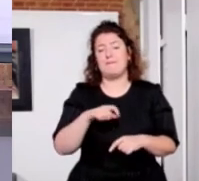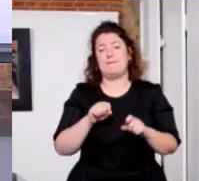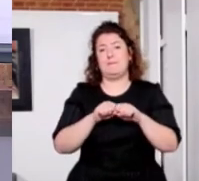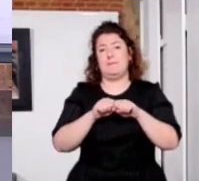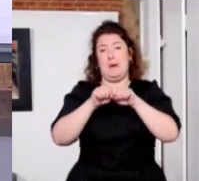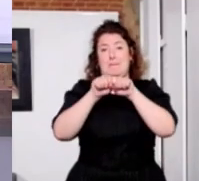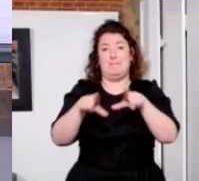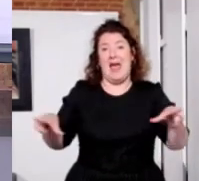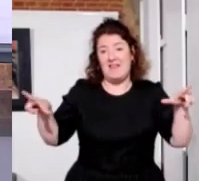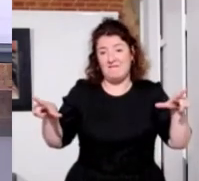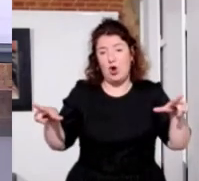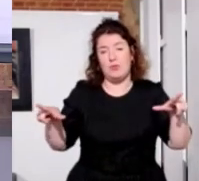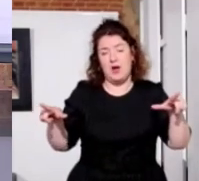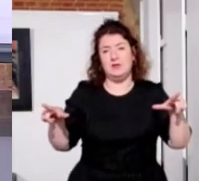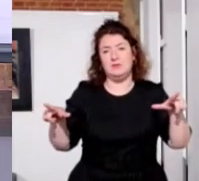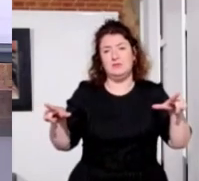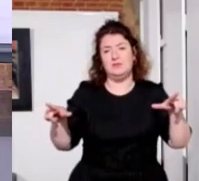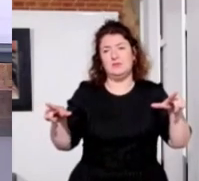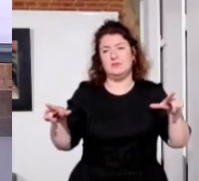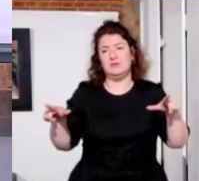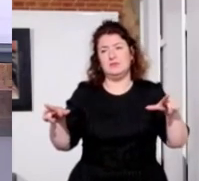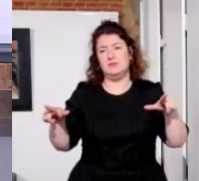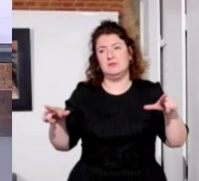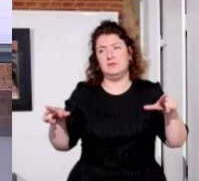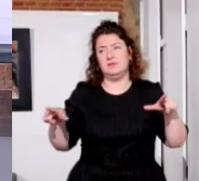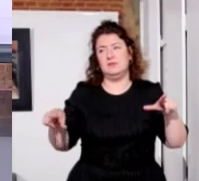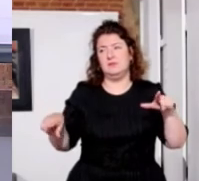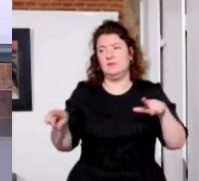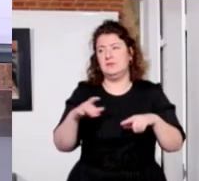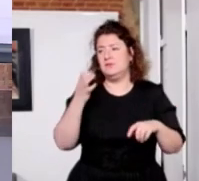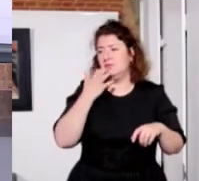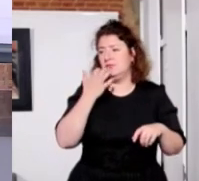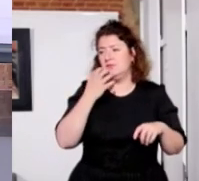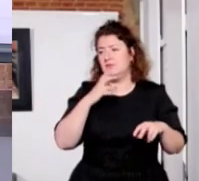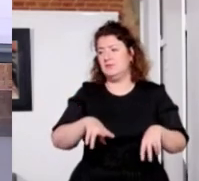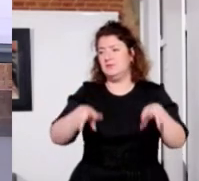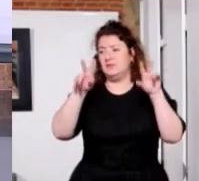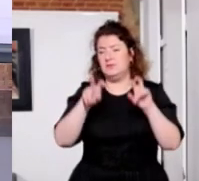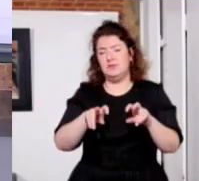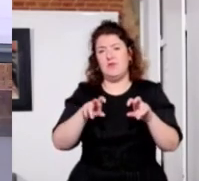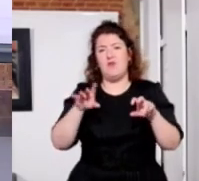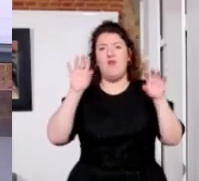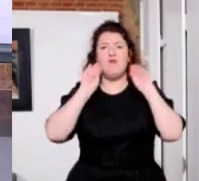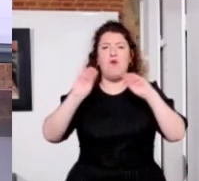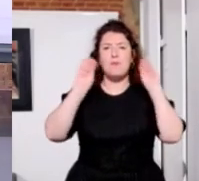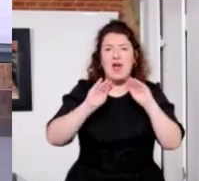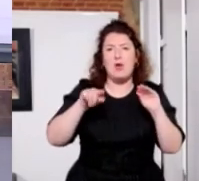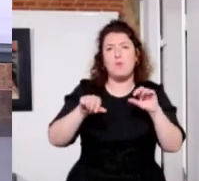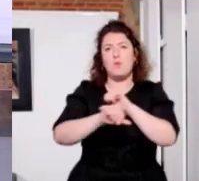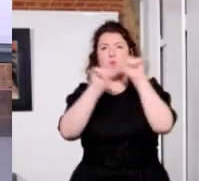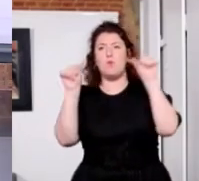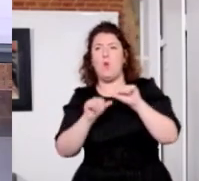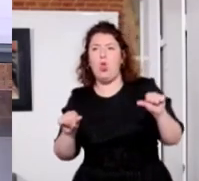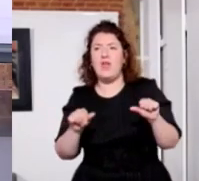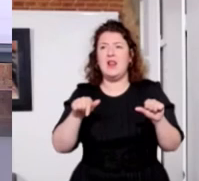no logro mucho ver, sí que plantean que en todo lo que tiene que ver con la formación y con este modelo que ofrece